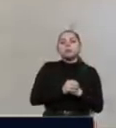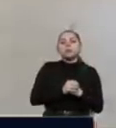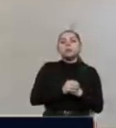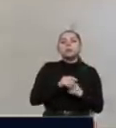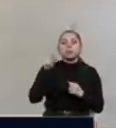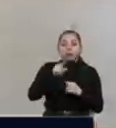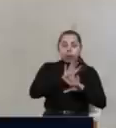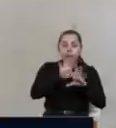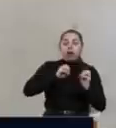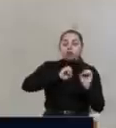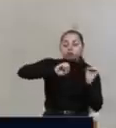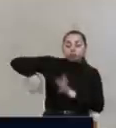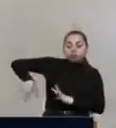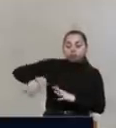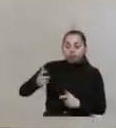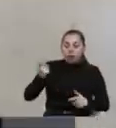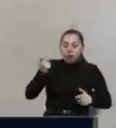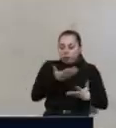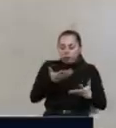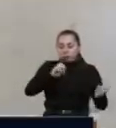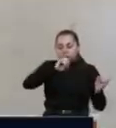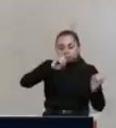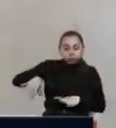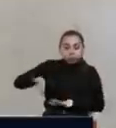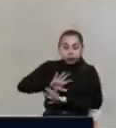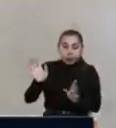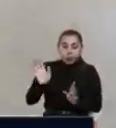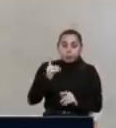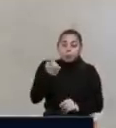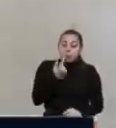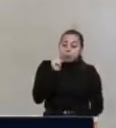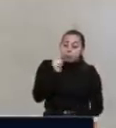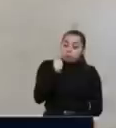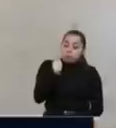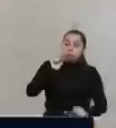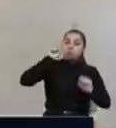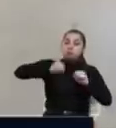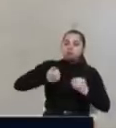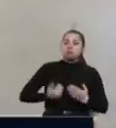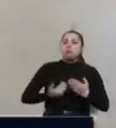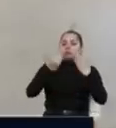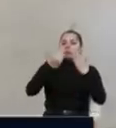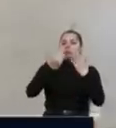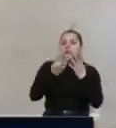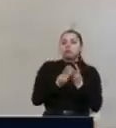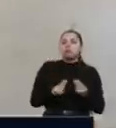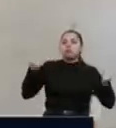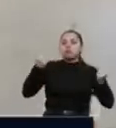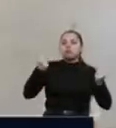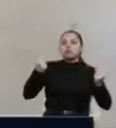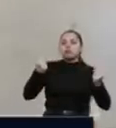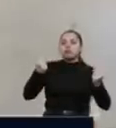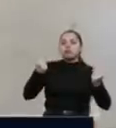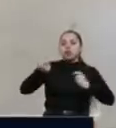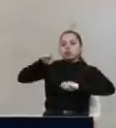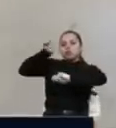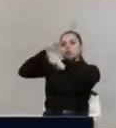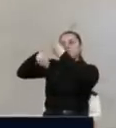Ese hecho por sí solo permitirá acabar con el narcotráfico.